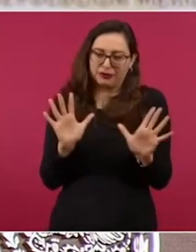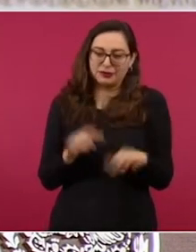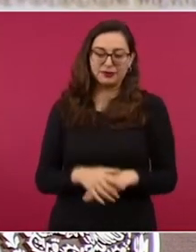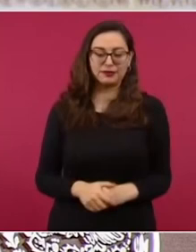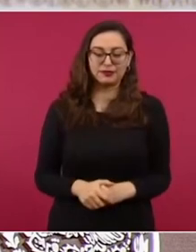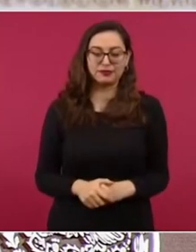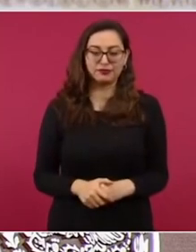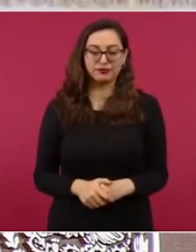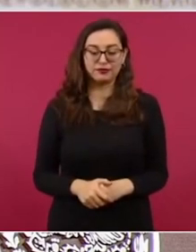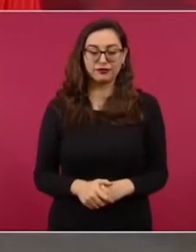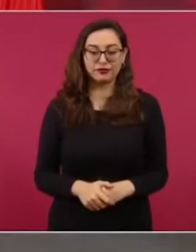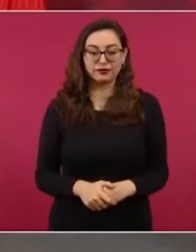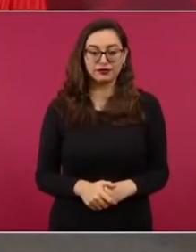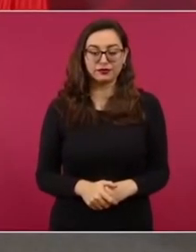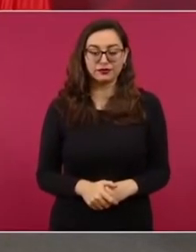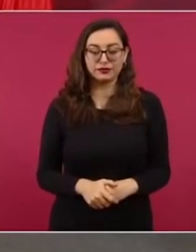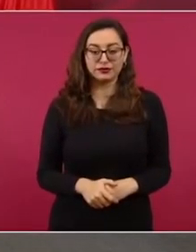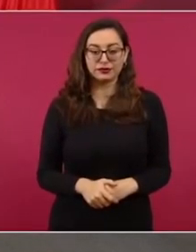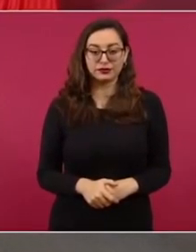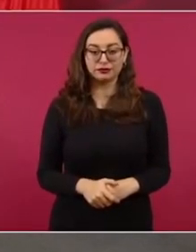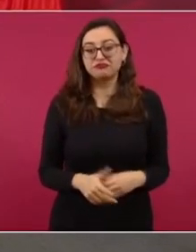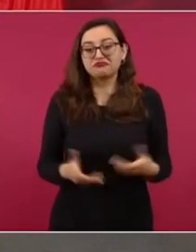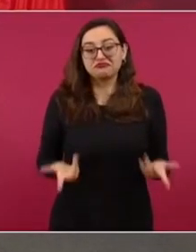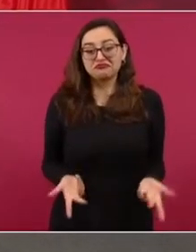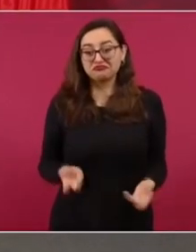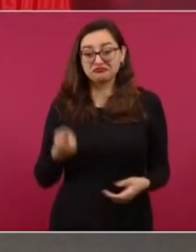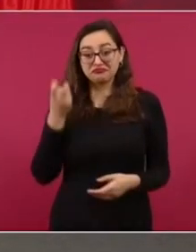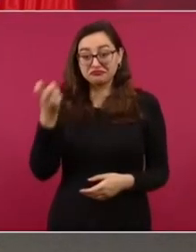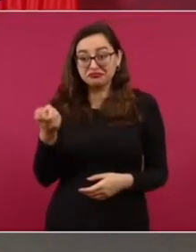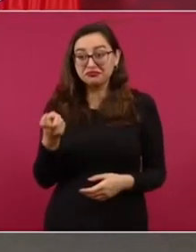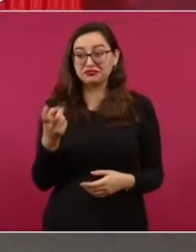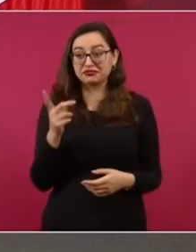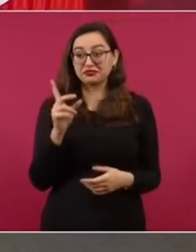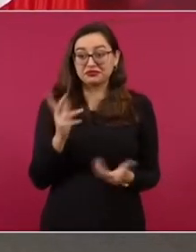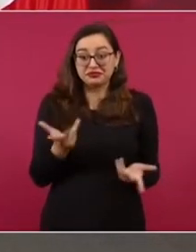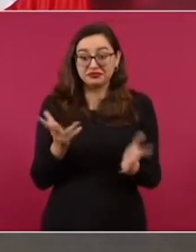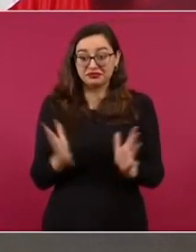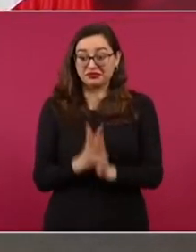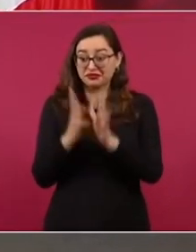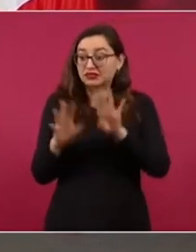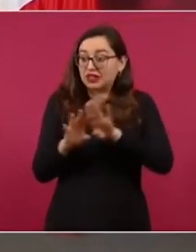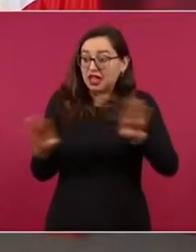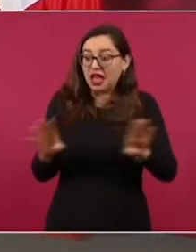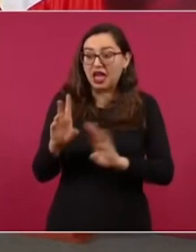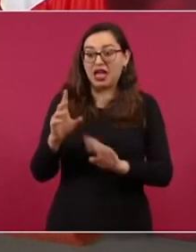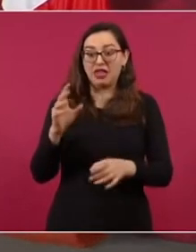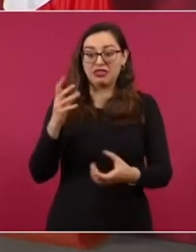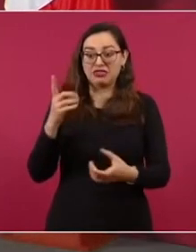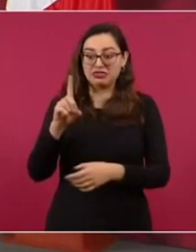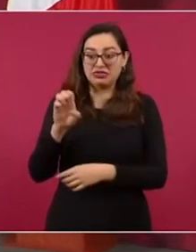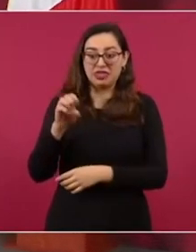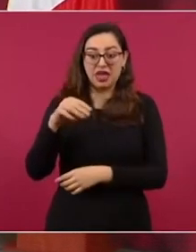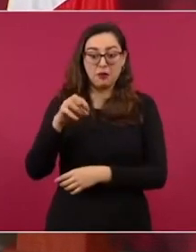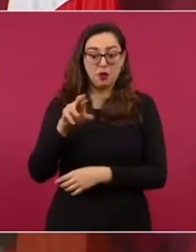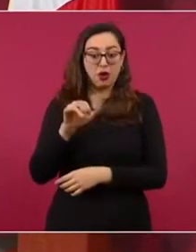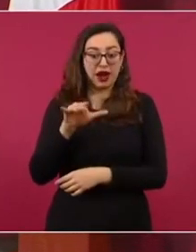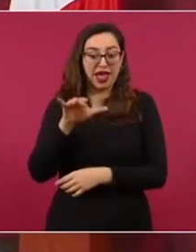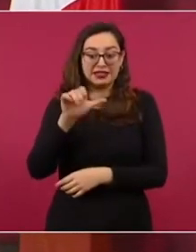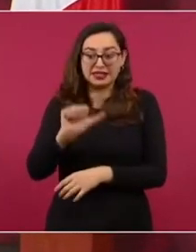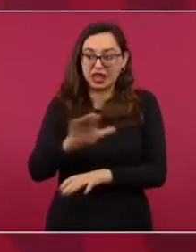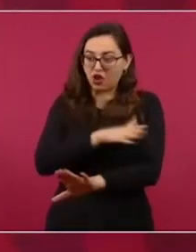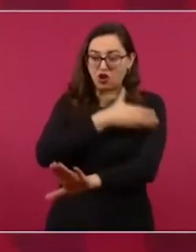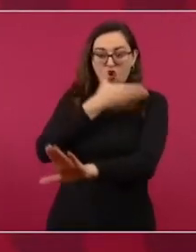y también es un acto antidemocrático, porque no quieren que